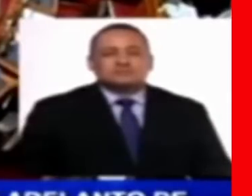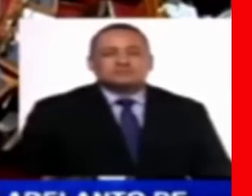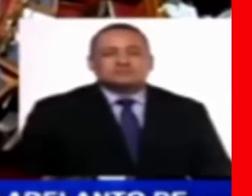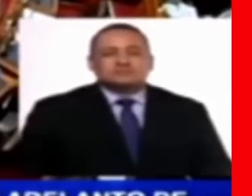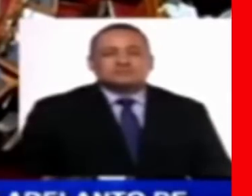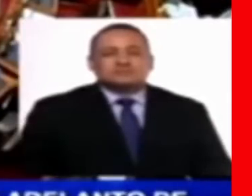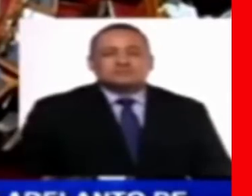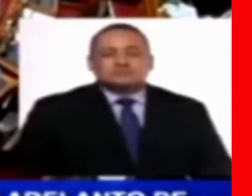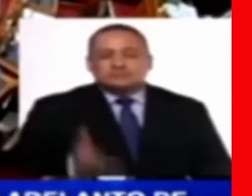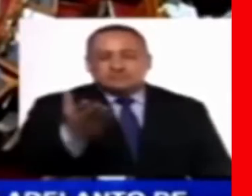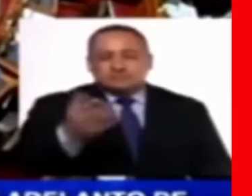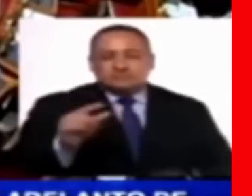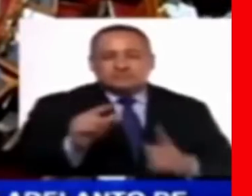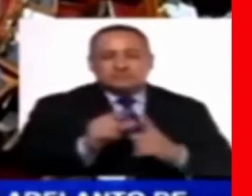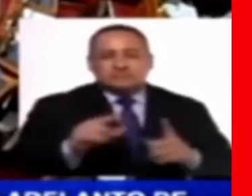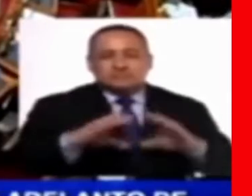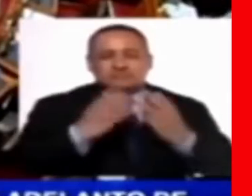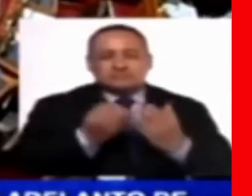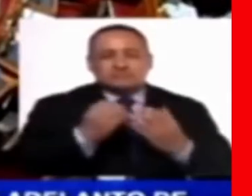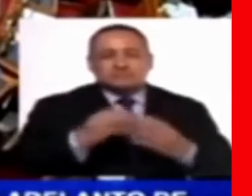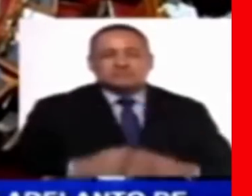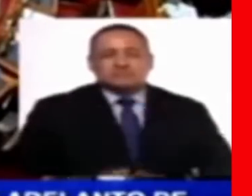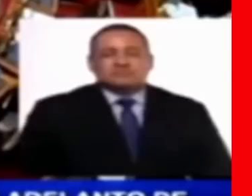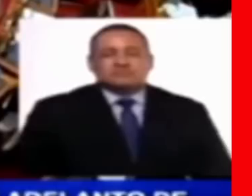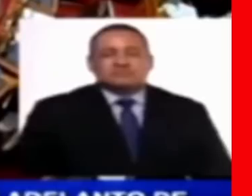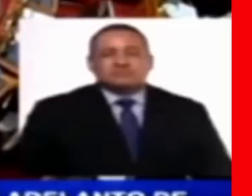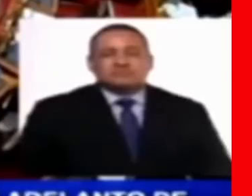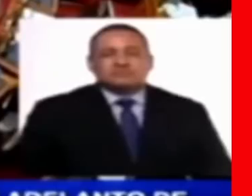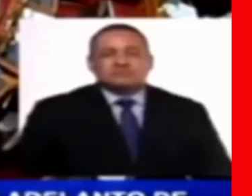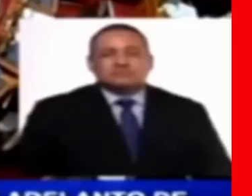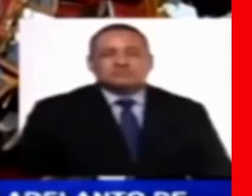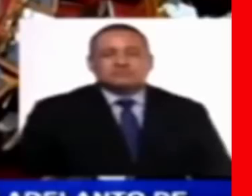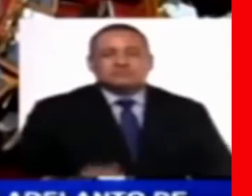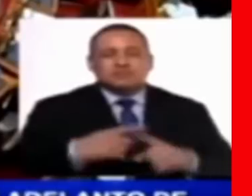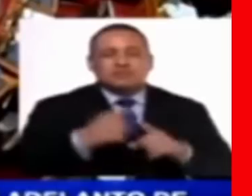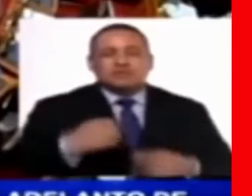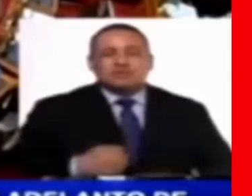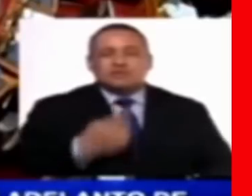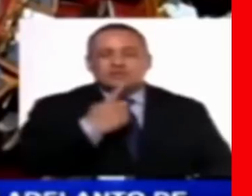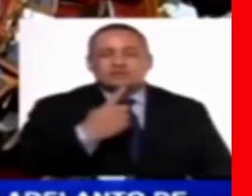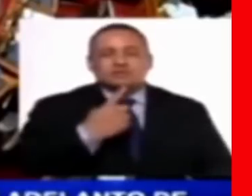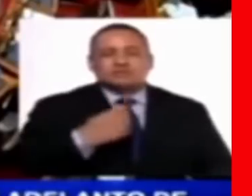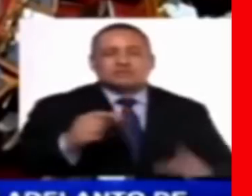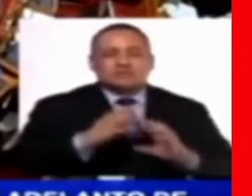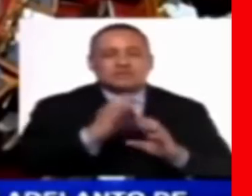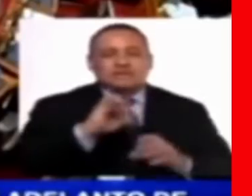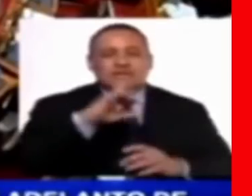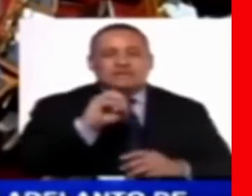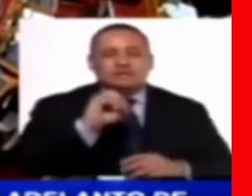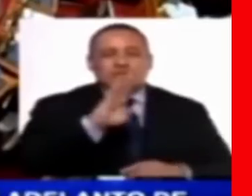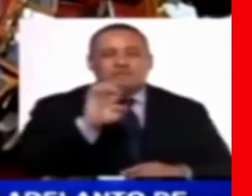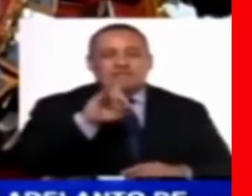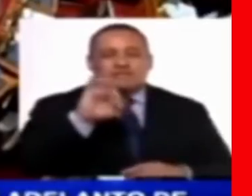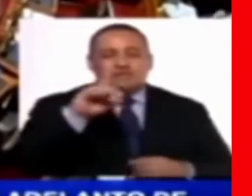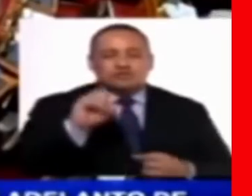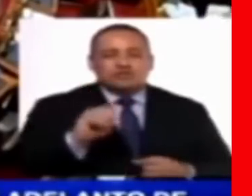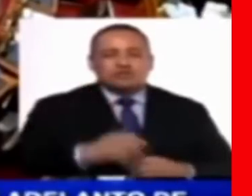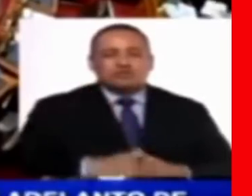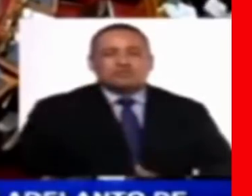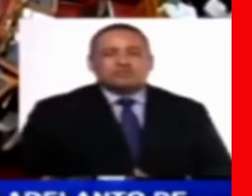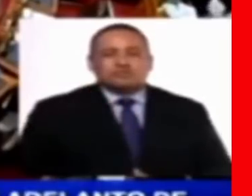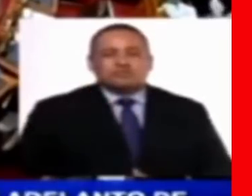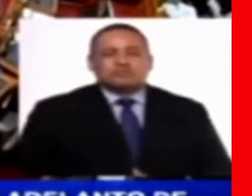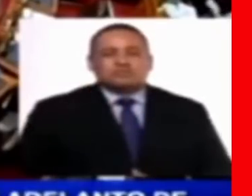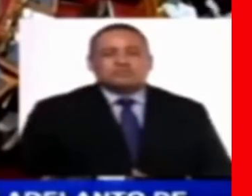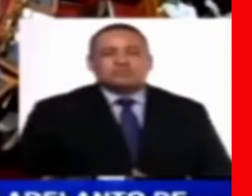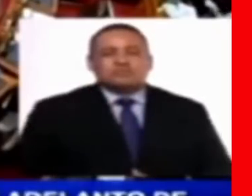A ver, déle la palabra al congresista aquí. Pero, por supuesto, ha dicho Guido Bellido. Se